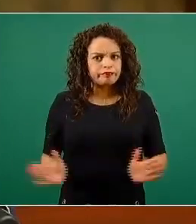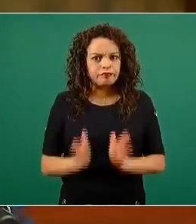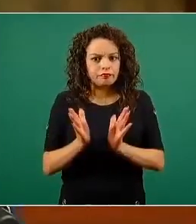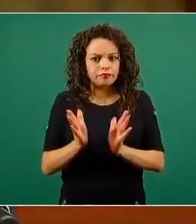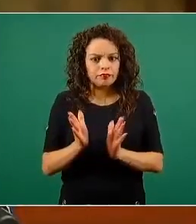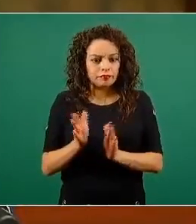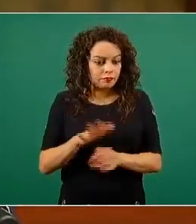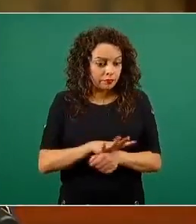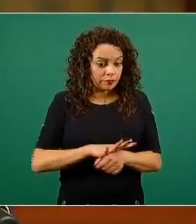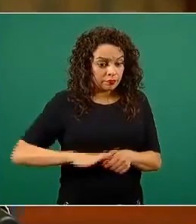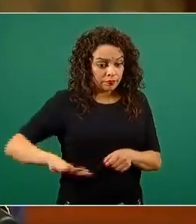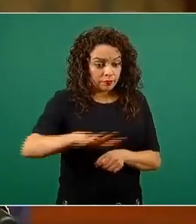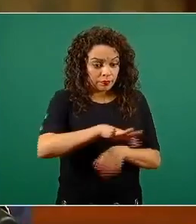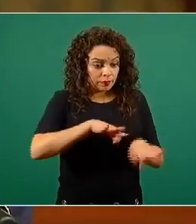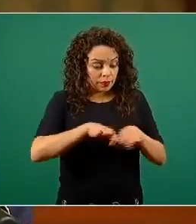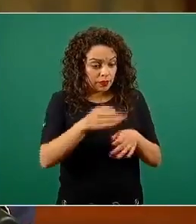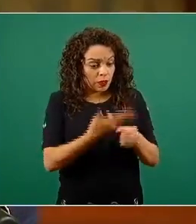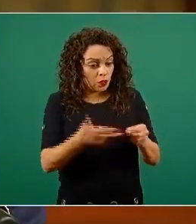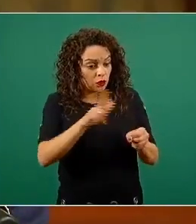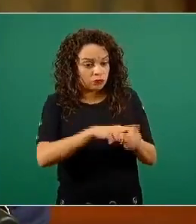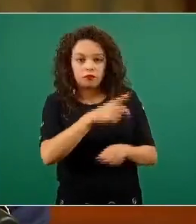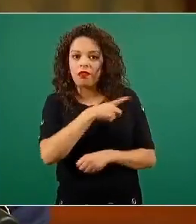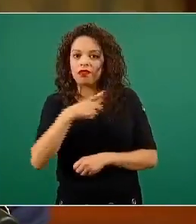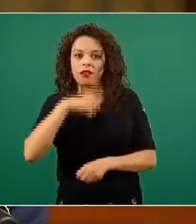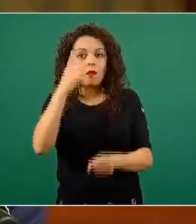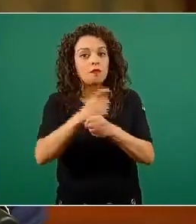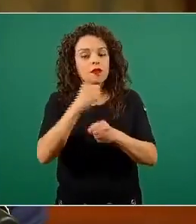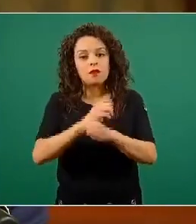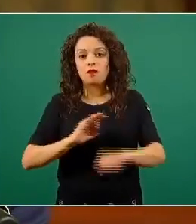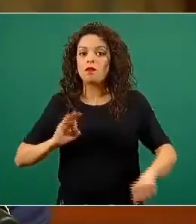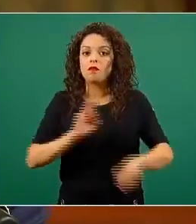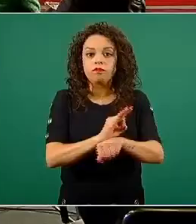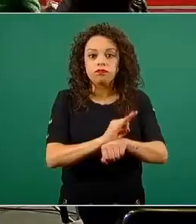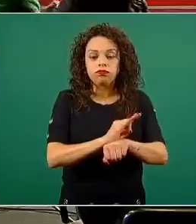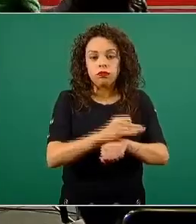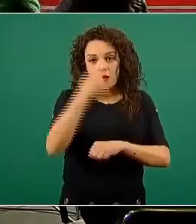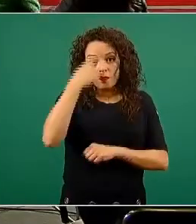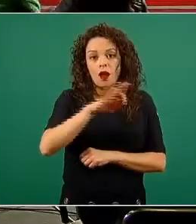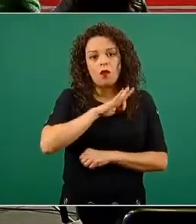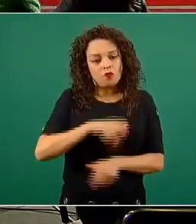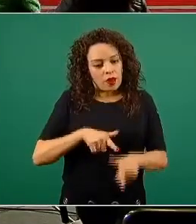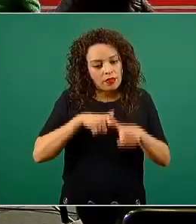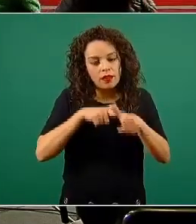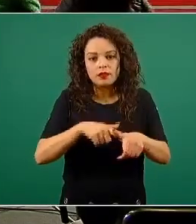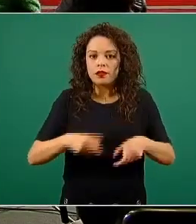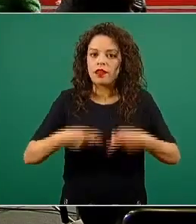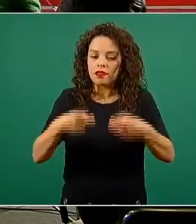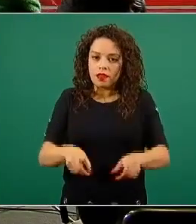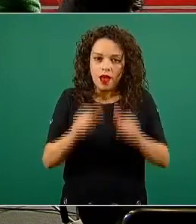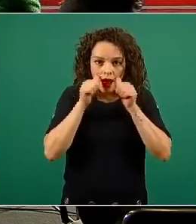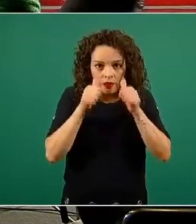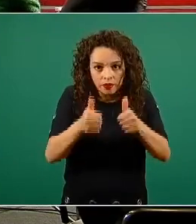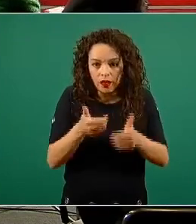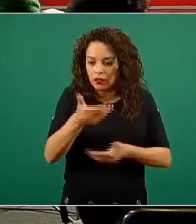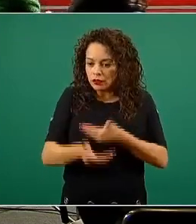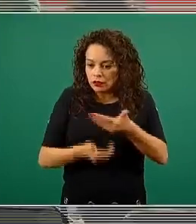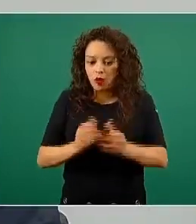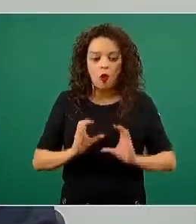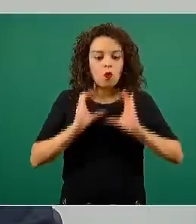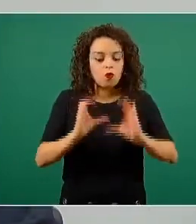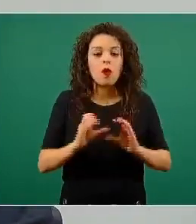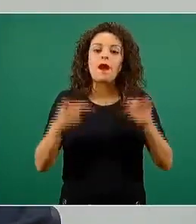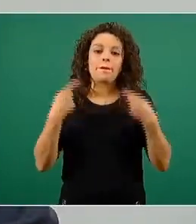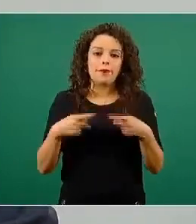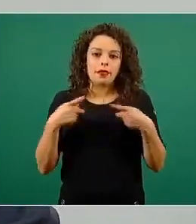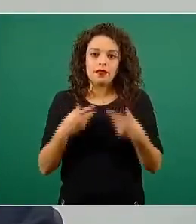de la salud quienes deben estar protegidos para poder seguir en esa primera línea y para poder seguir dando los cuidados que